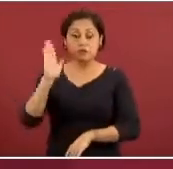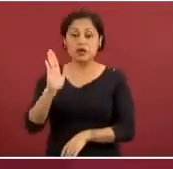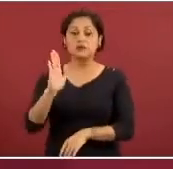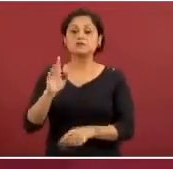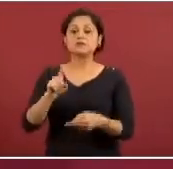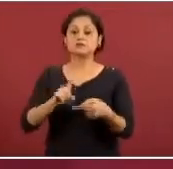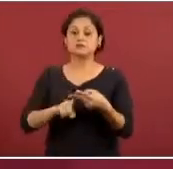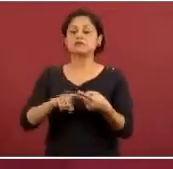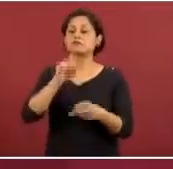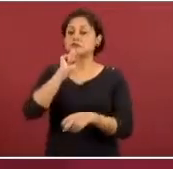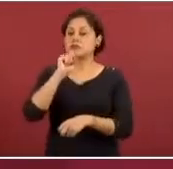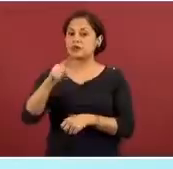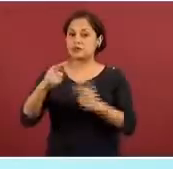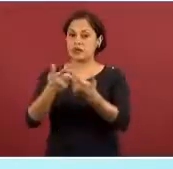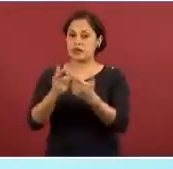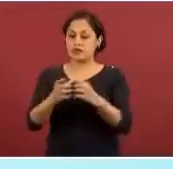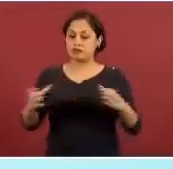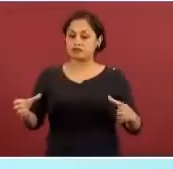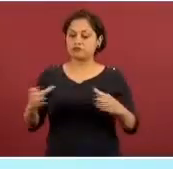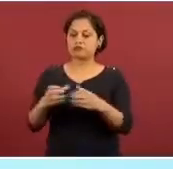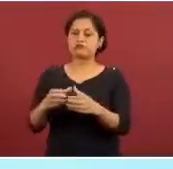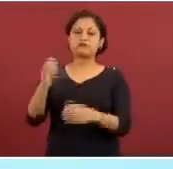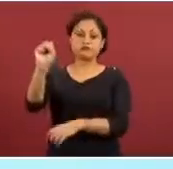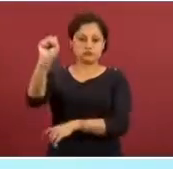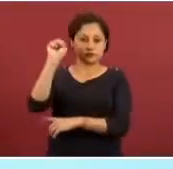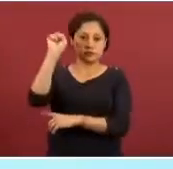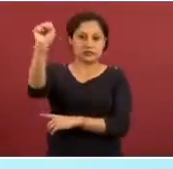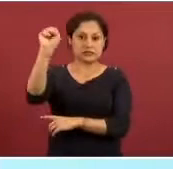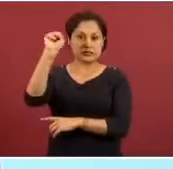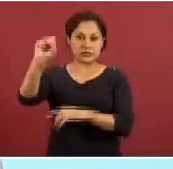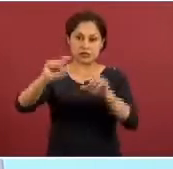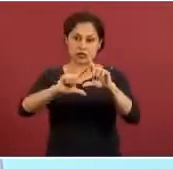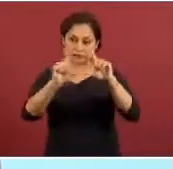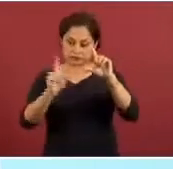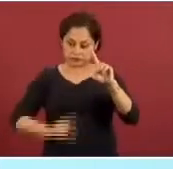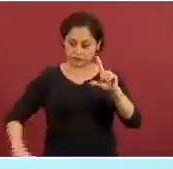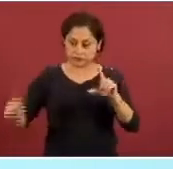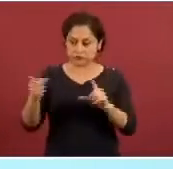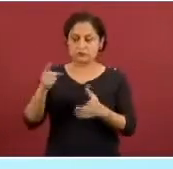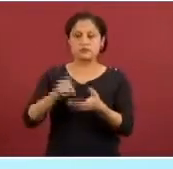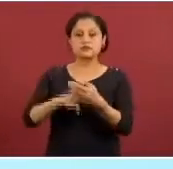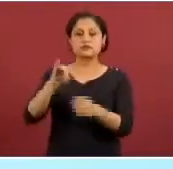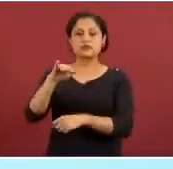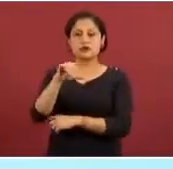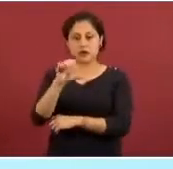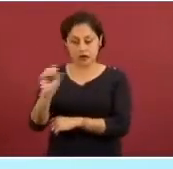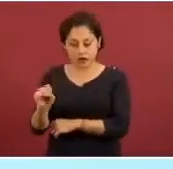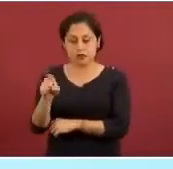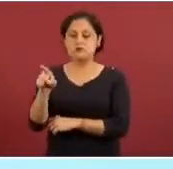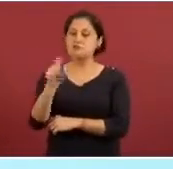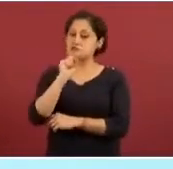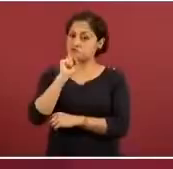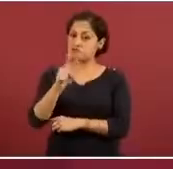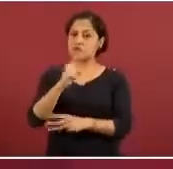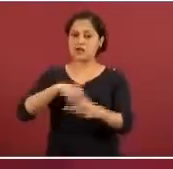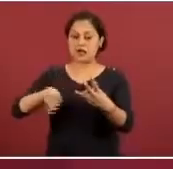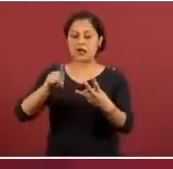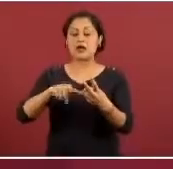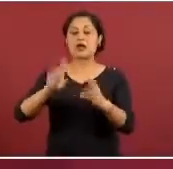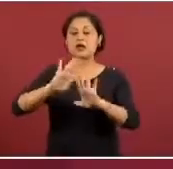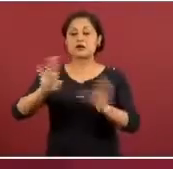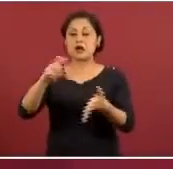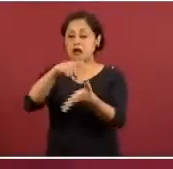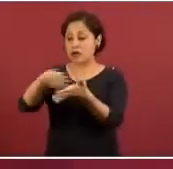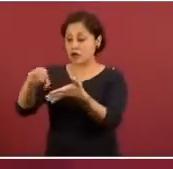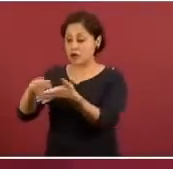del Instituto Mexicano del Seguro Social en todo el país. Se mejoró la compra de los insumos necesarios para el equipo de